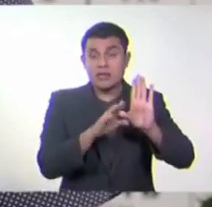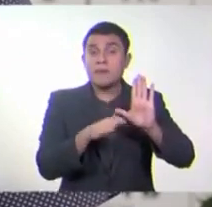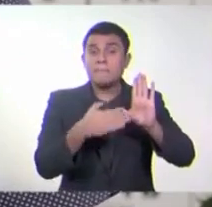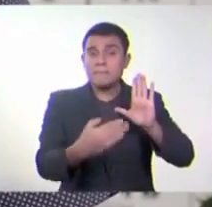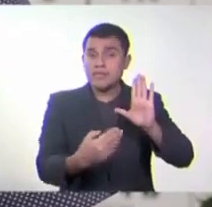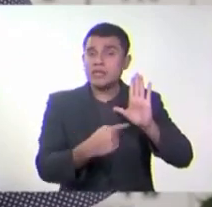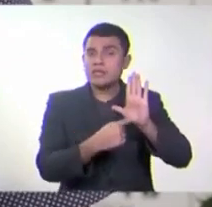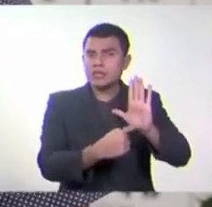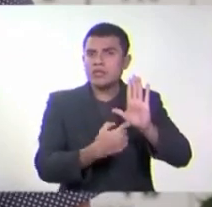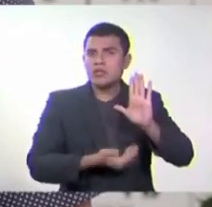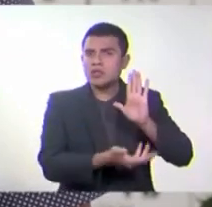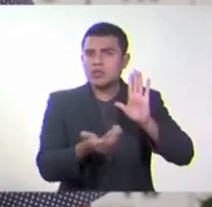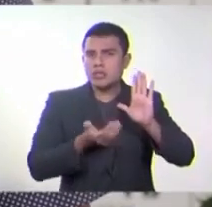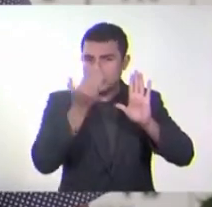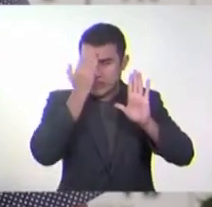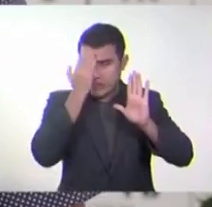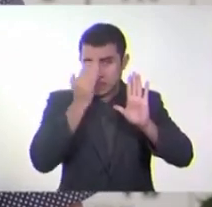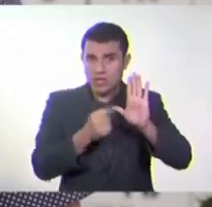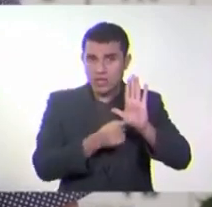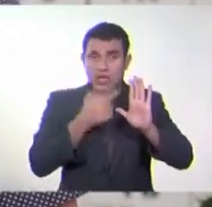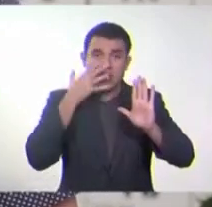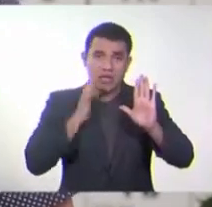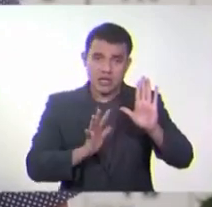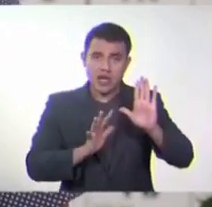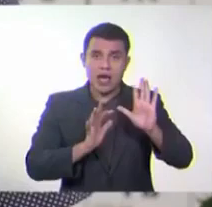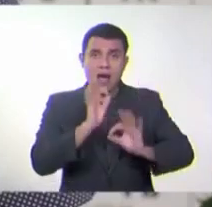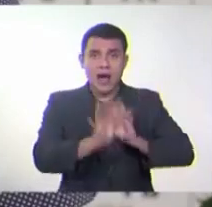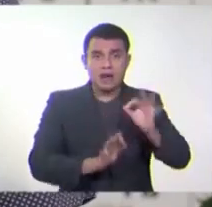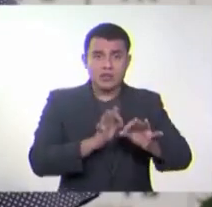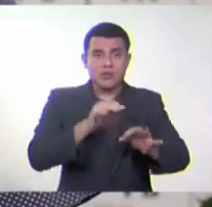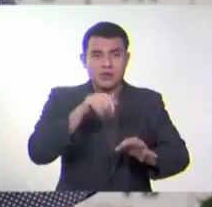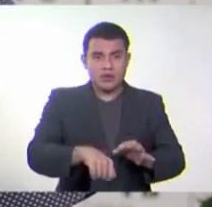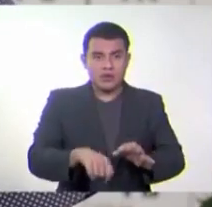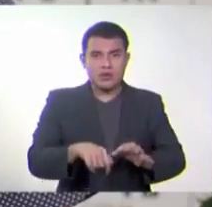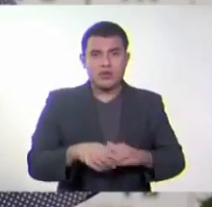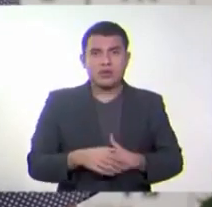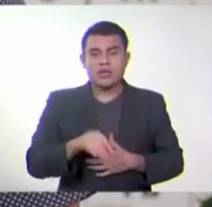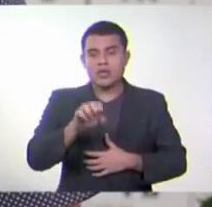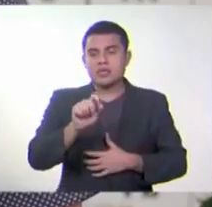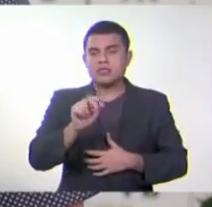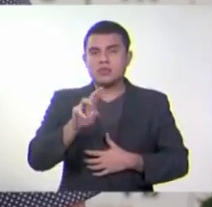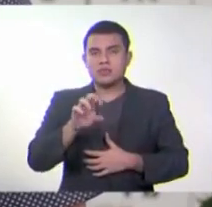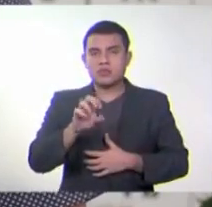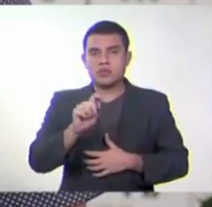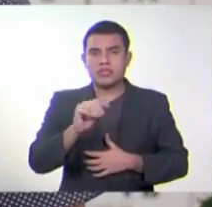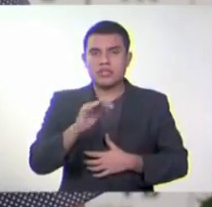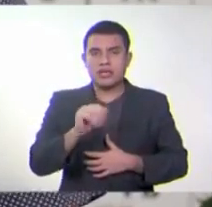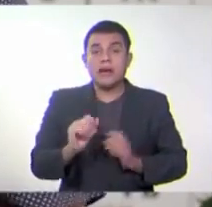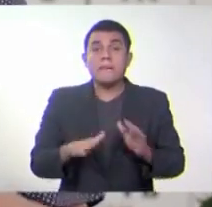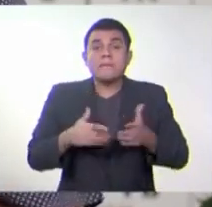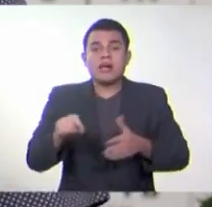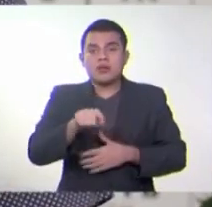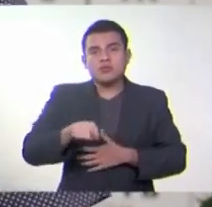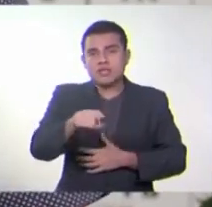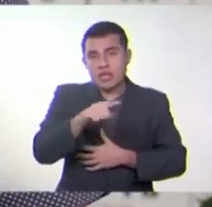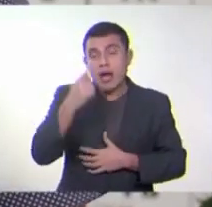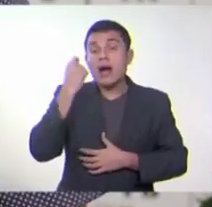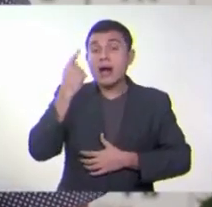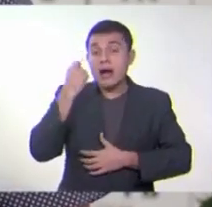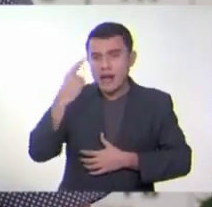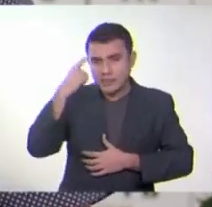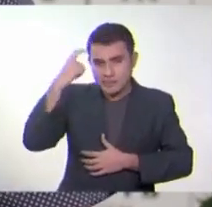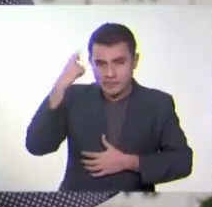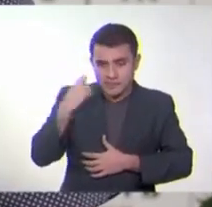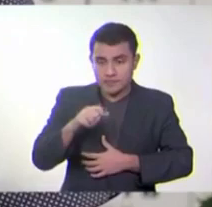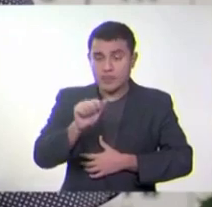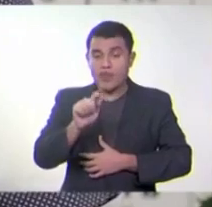Todos sabemos que el modelo de átomo actual es el de Schrödinger. Pero para que ustedes entiendan y recuerden que el